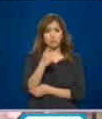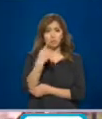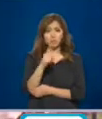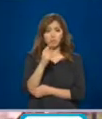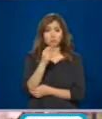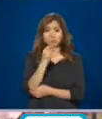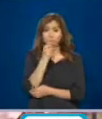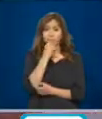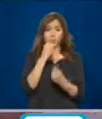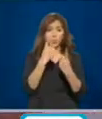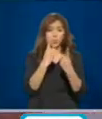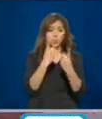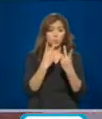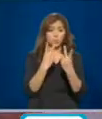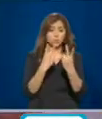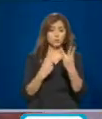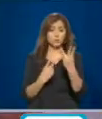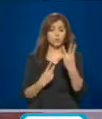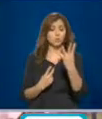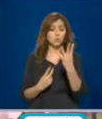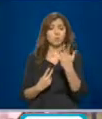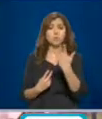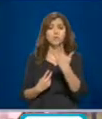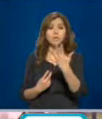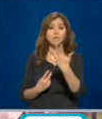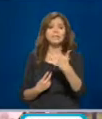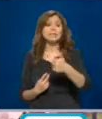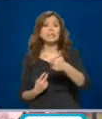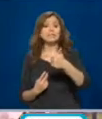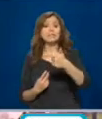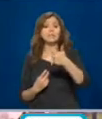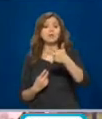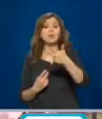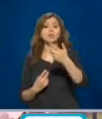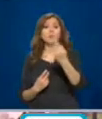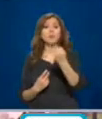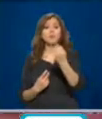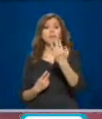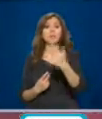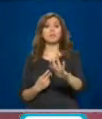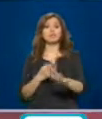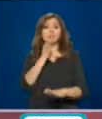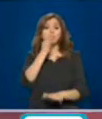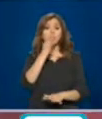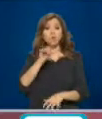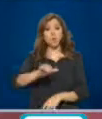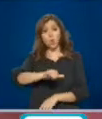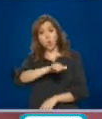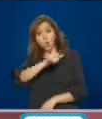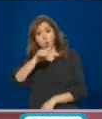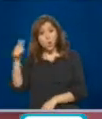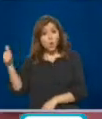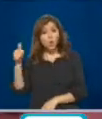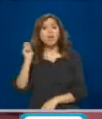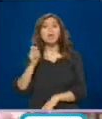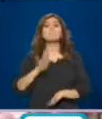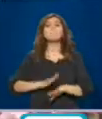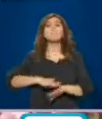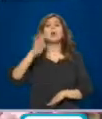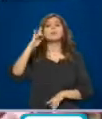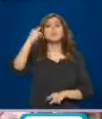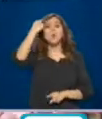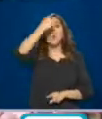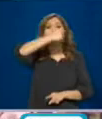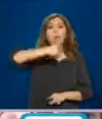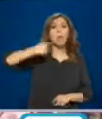más de 10 segundos, entre 5 y 10 segundos. Aunque los que practican tantra, por ejemplo, dicen que puede durar horas. Ay, que ya. el orgasmo puede durar